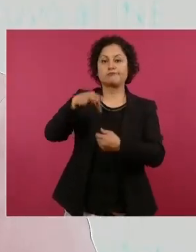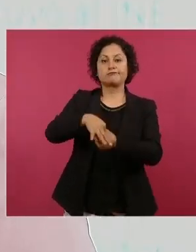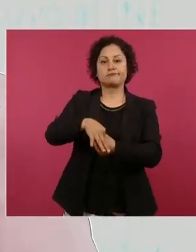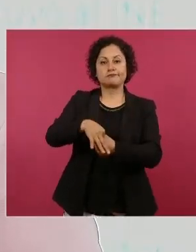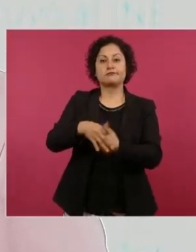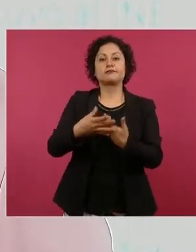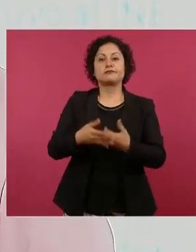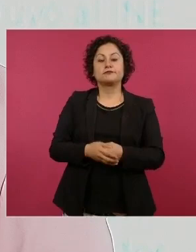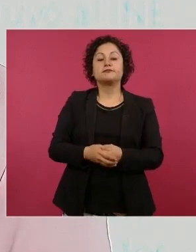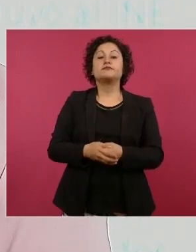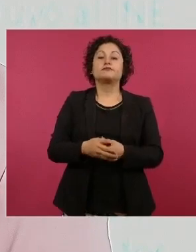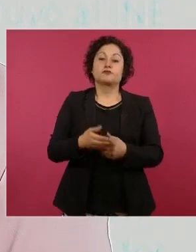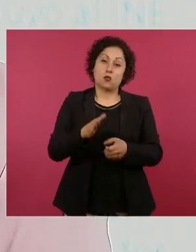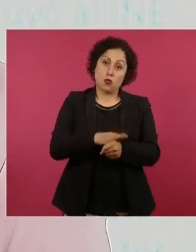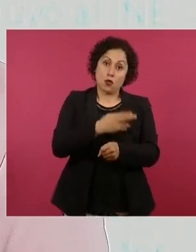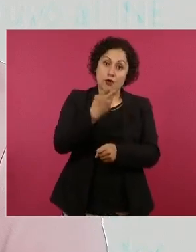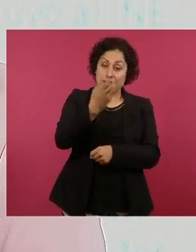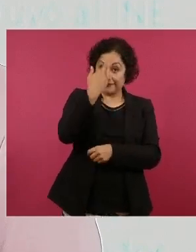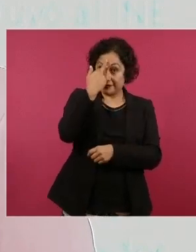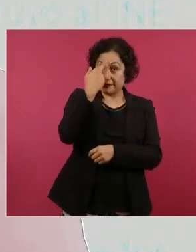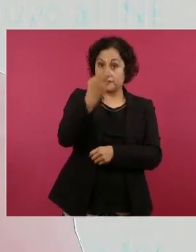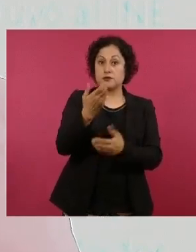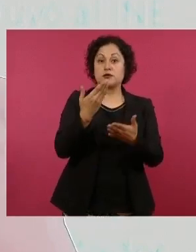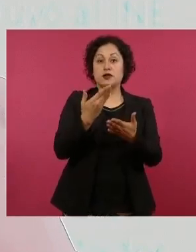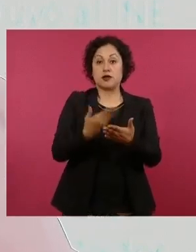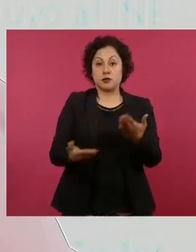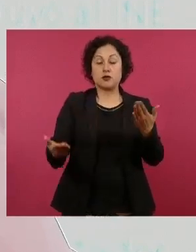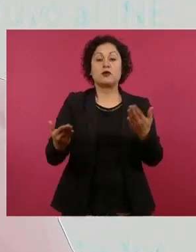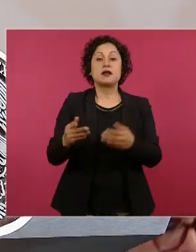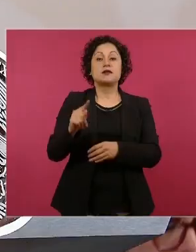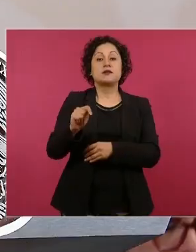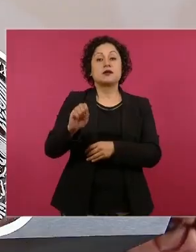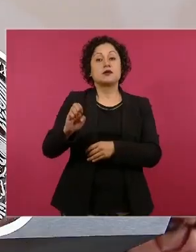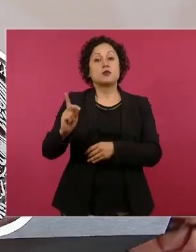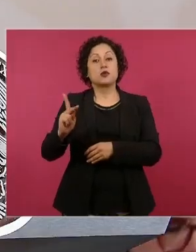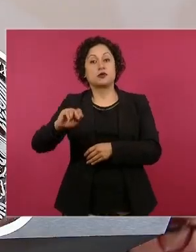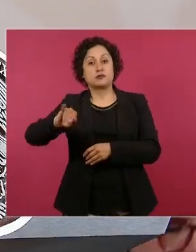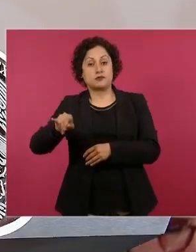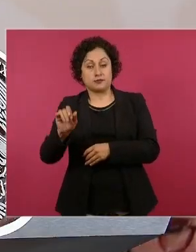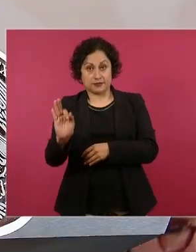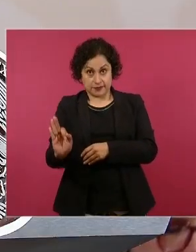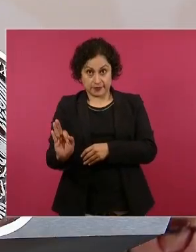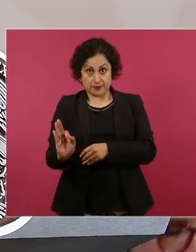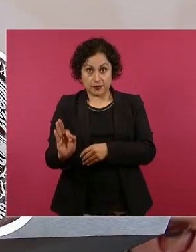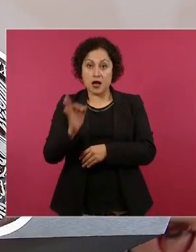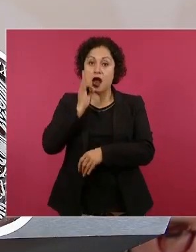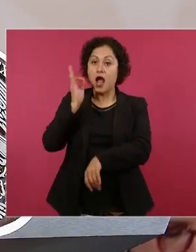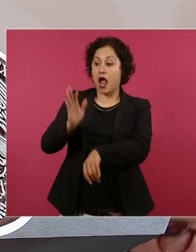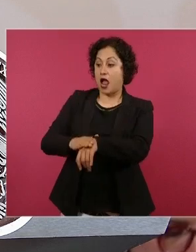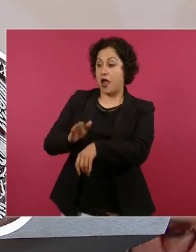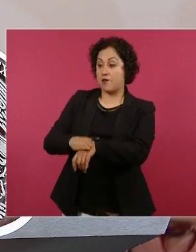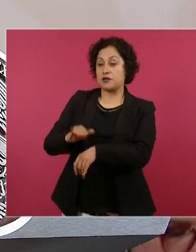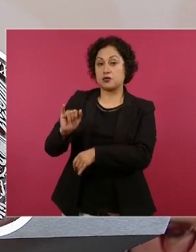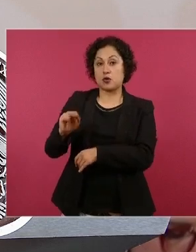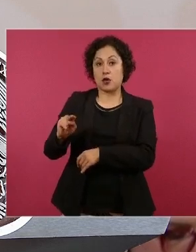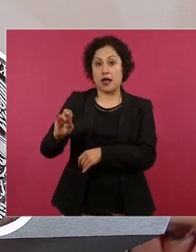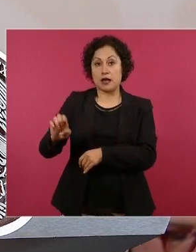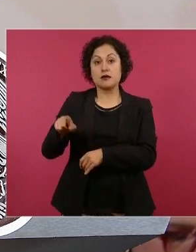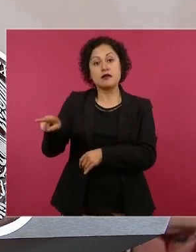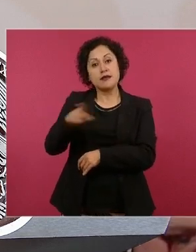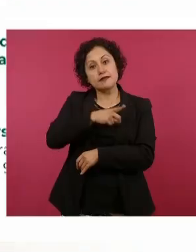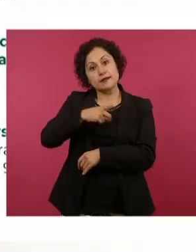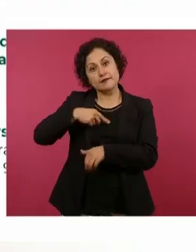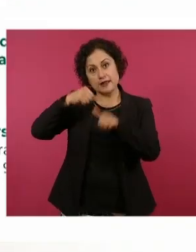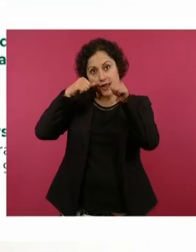del Poder Judicial de la Federación instruyó al Instituto Nacional Electoral a establecer las